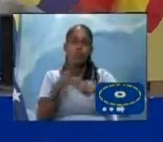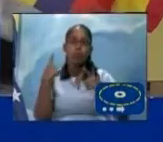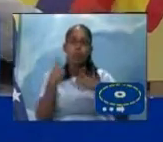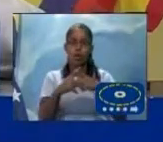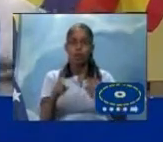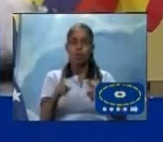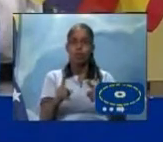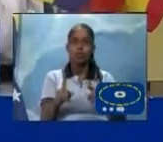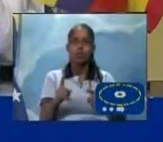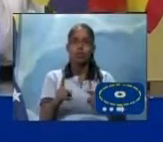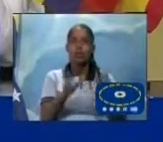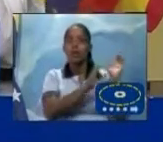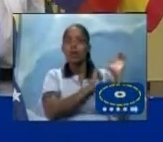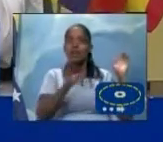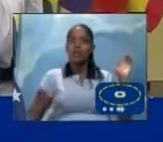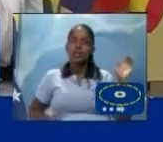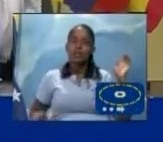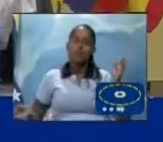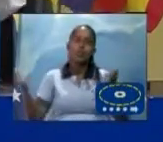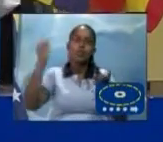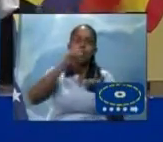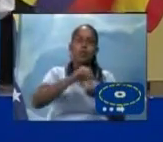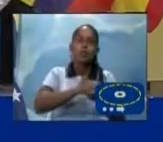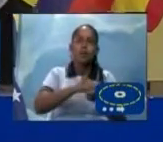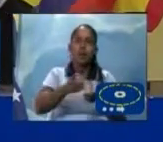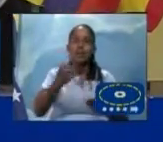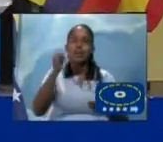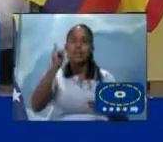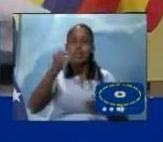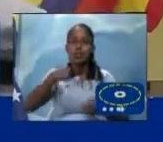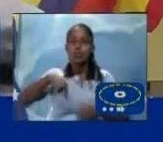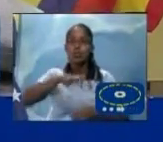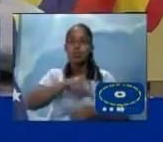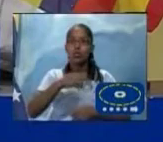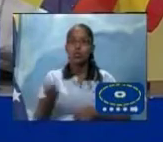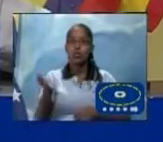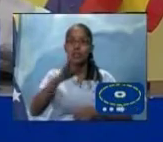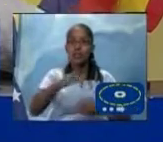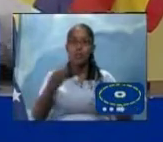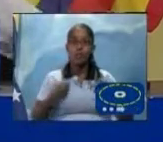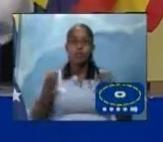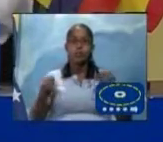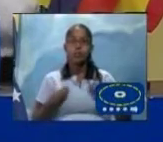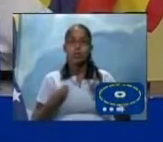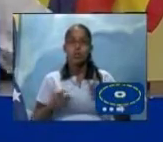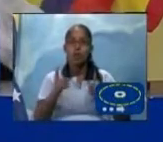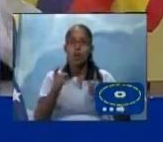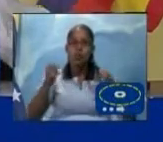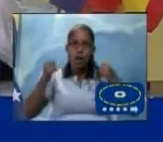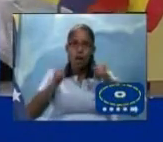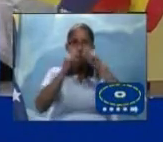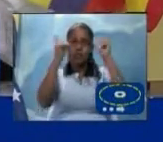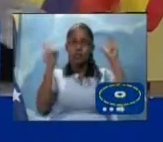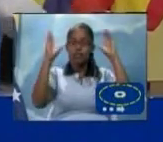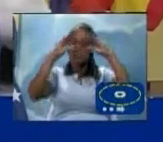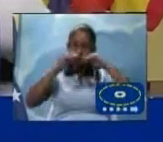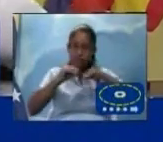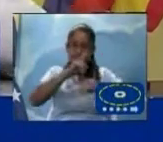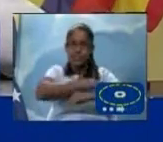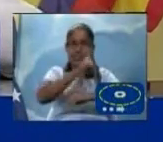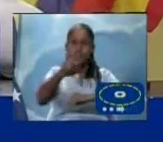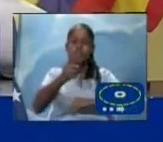otro, Cristo volverá. Y nosotros que estamos vivos, en un abrir y cerrar de